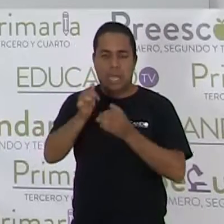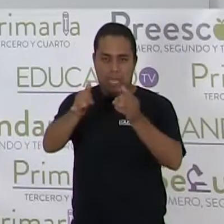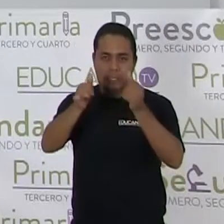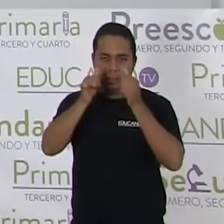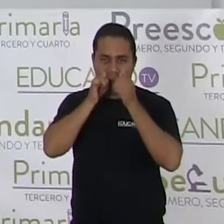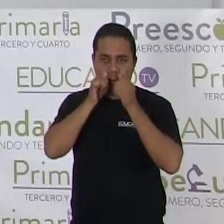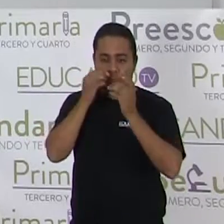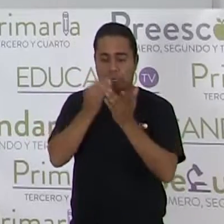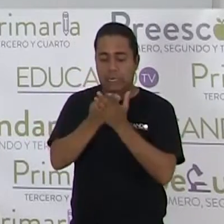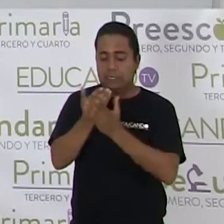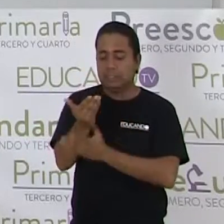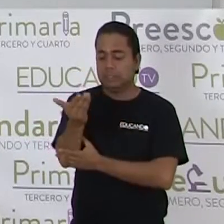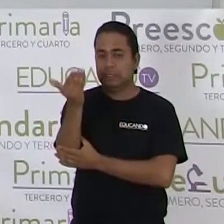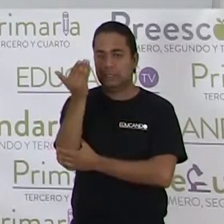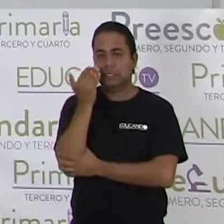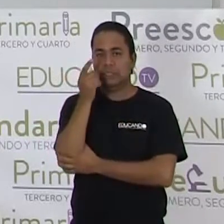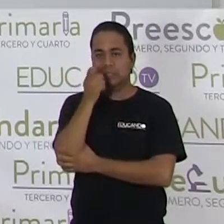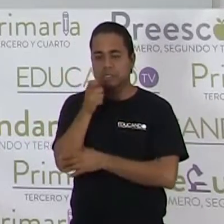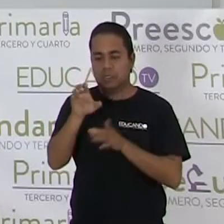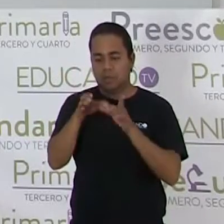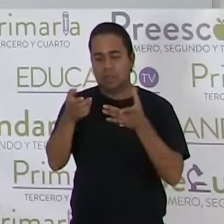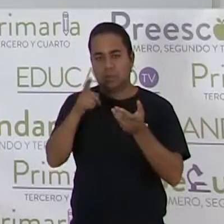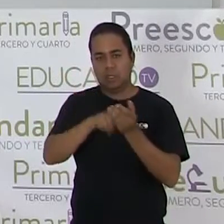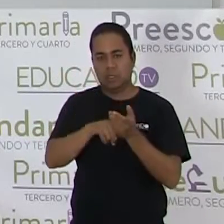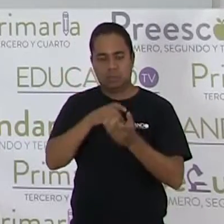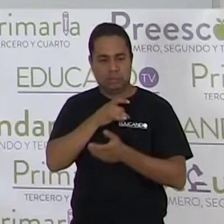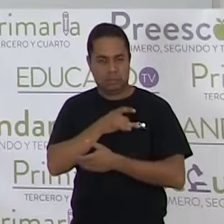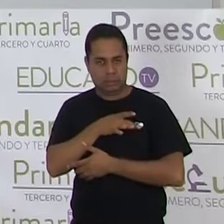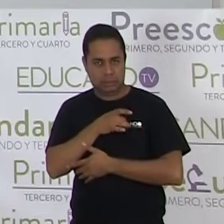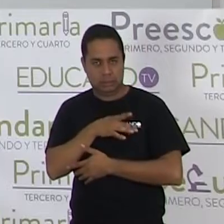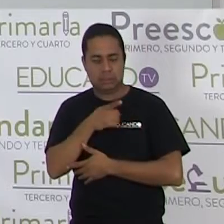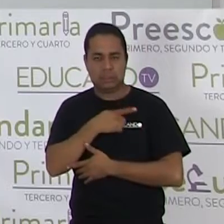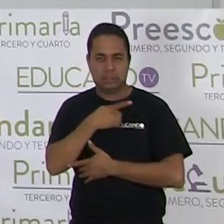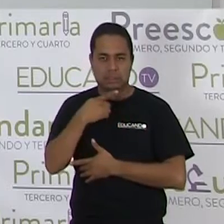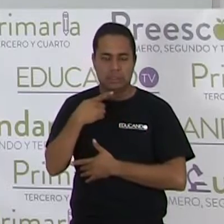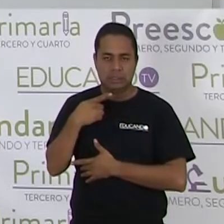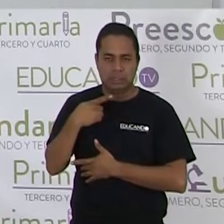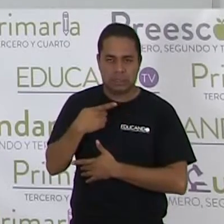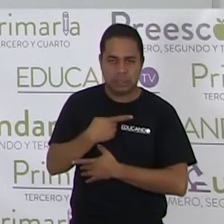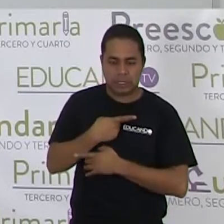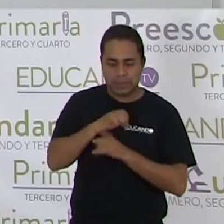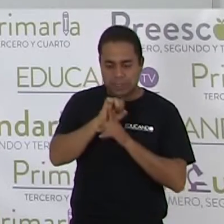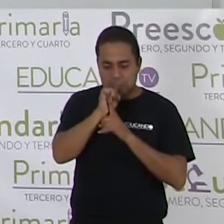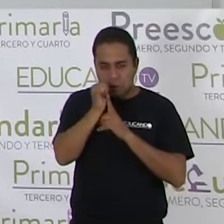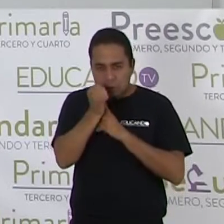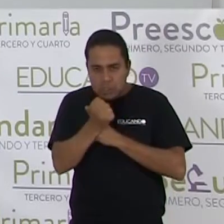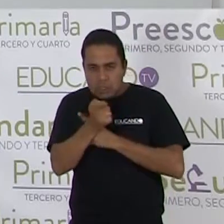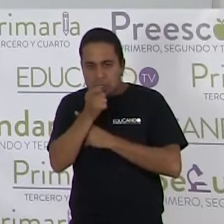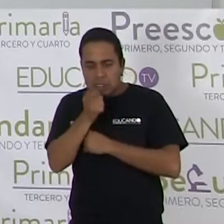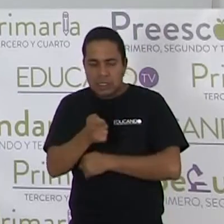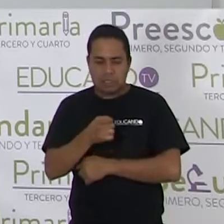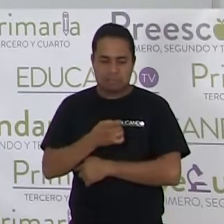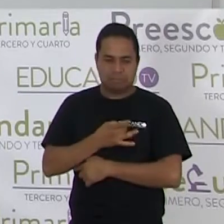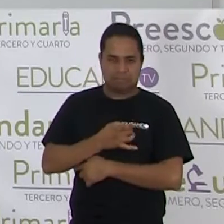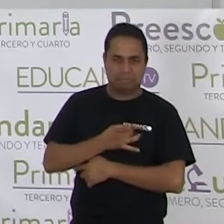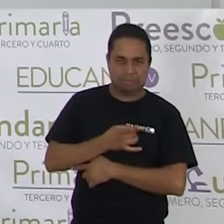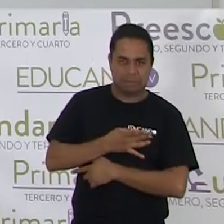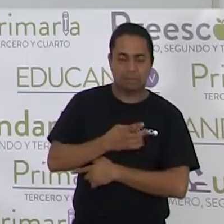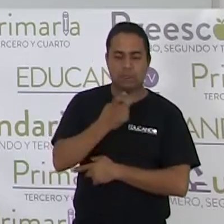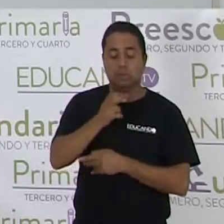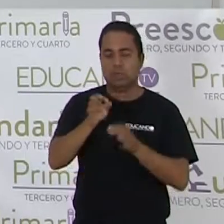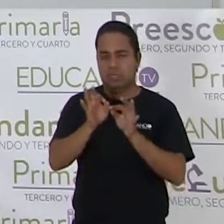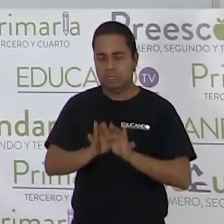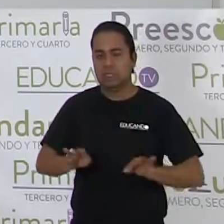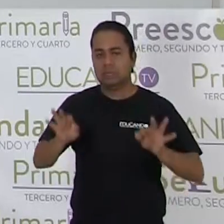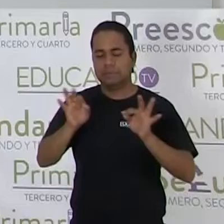vimos que todo cuento de terror debe de tener situaciones tensas. Esto es básico para poder